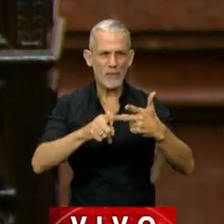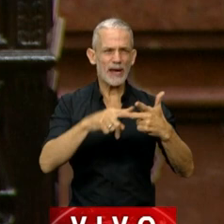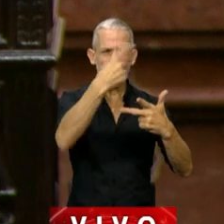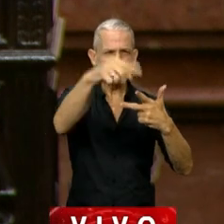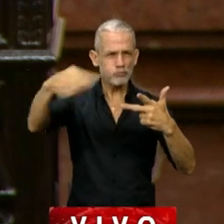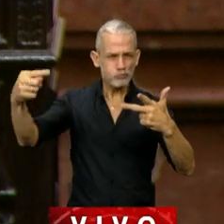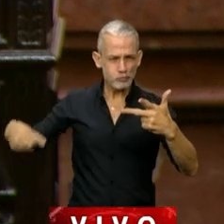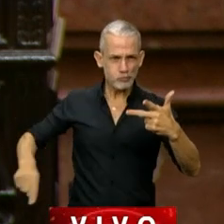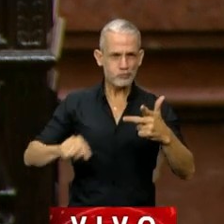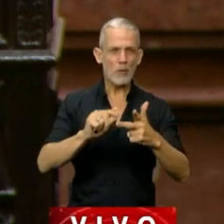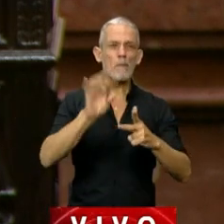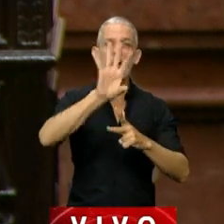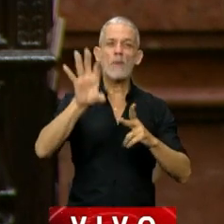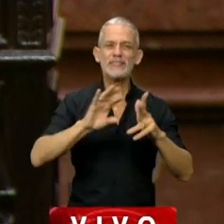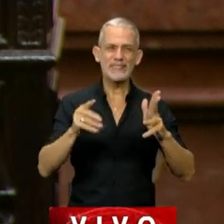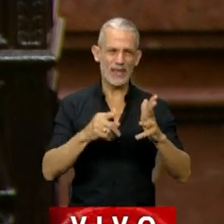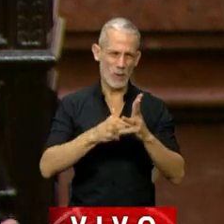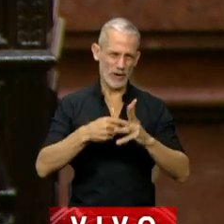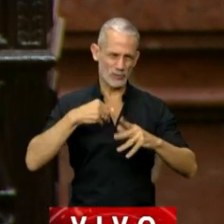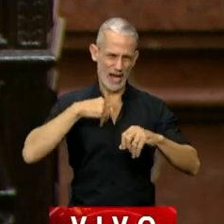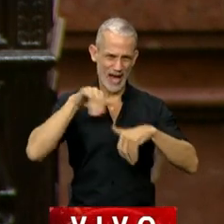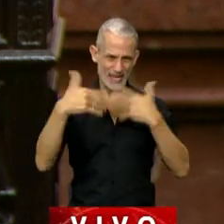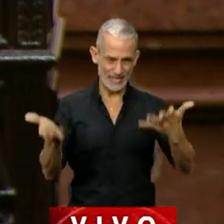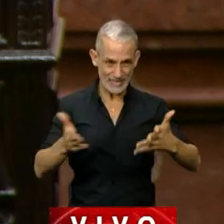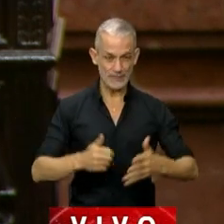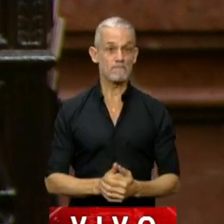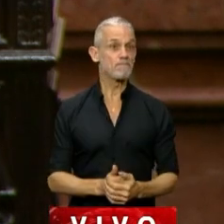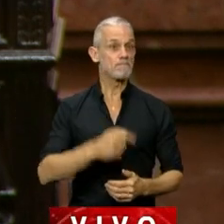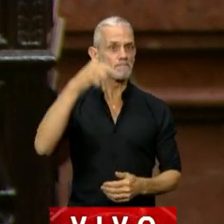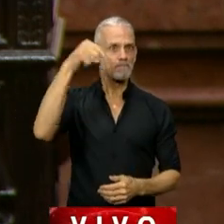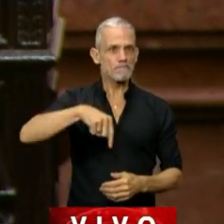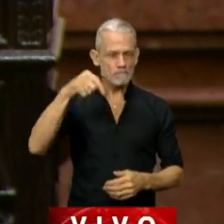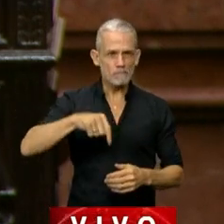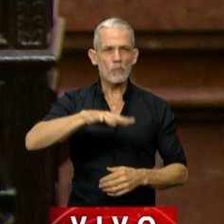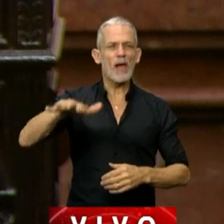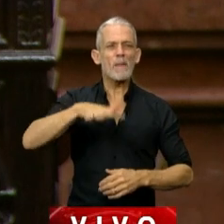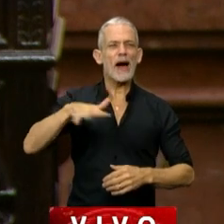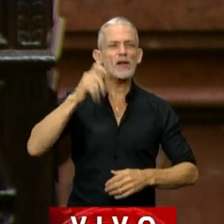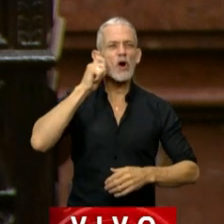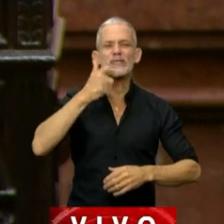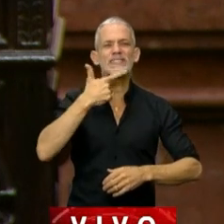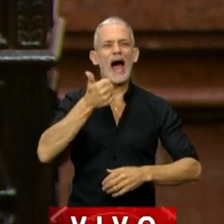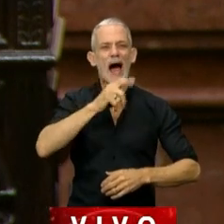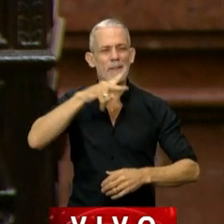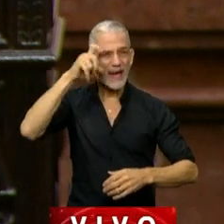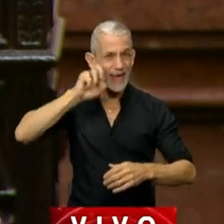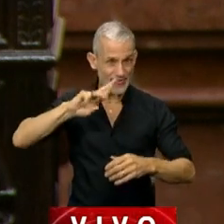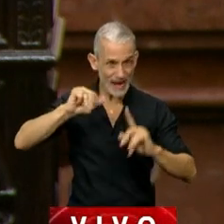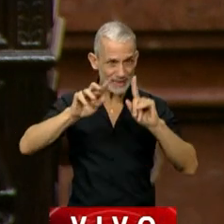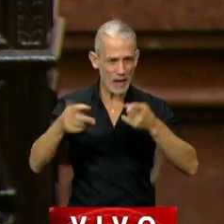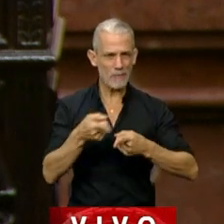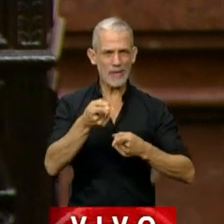distintos lugares de la provincia de Buenos Aires y aquí en el barrio de Saavedra, en la Ciudad Autónoma de Buenos